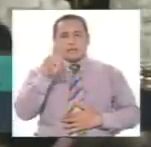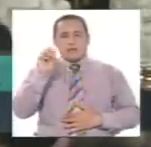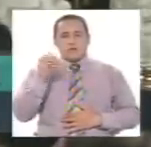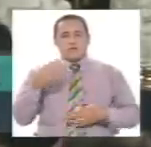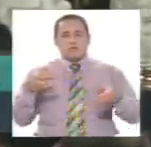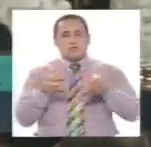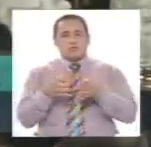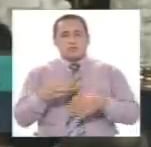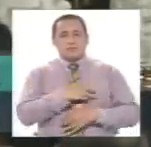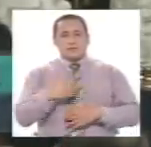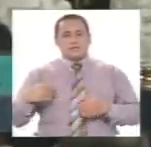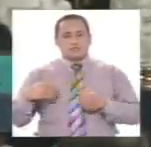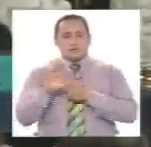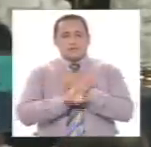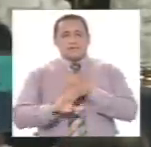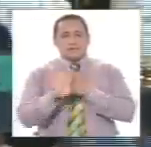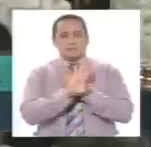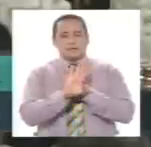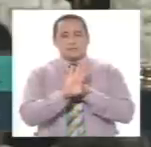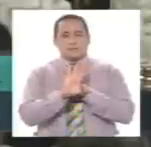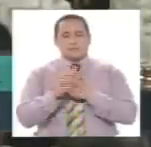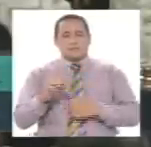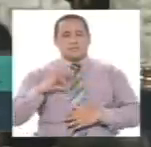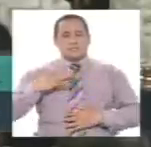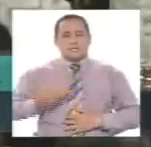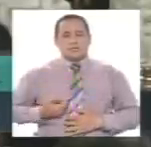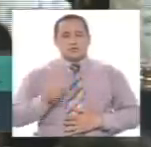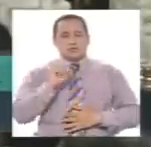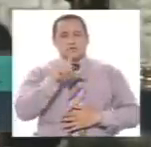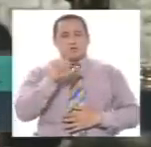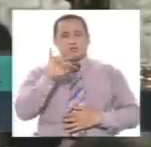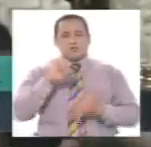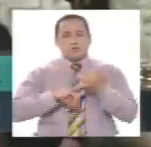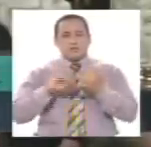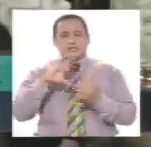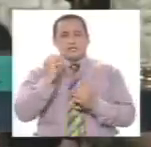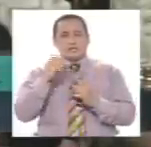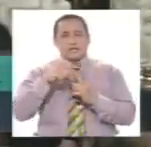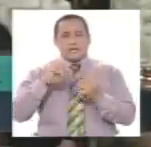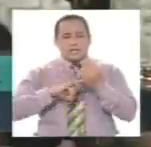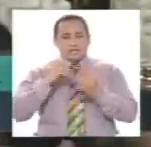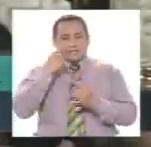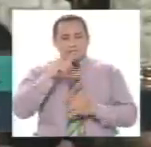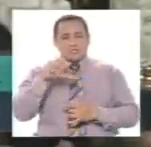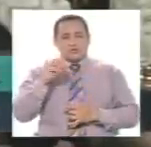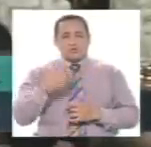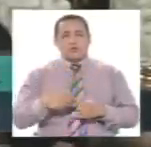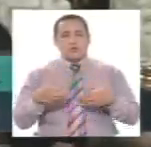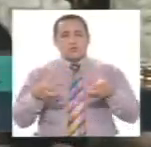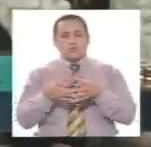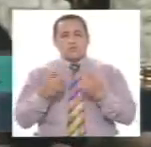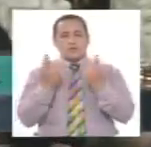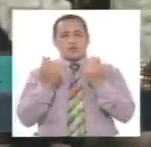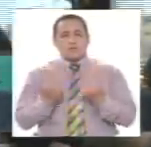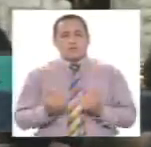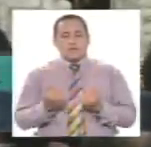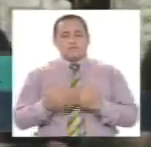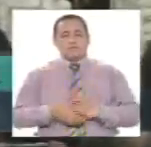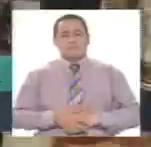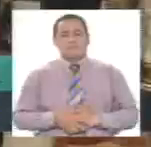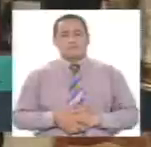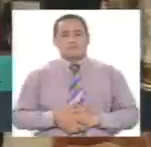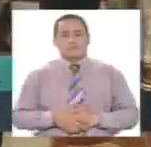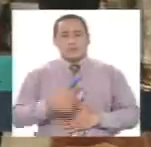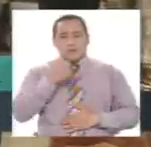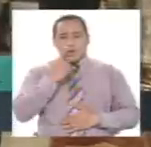el despacho de Defensa. Señor Luis Miguel Castilla Rubio, en el despacho de Economía y Finanzas.